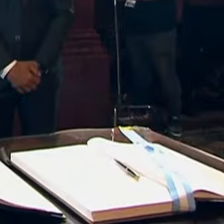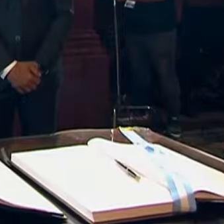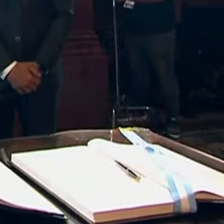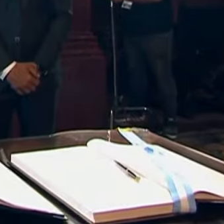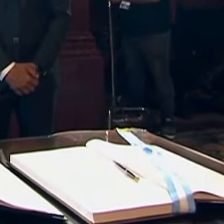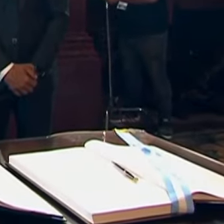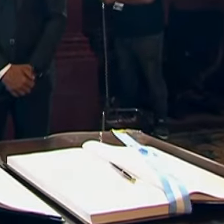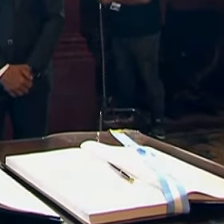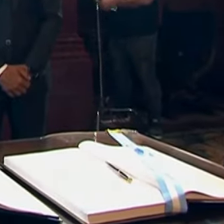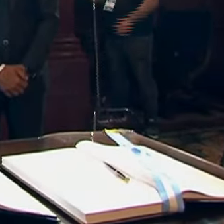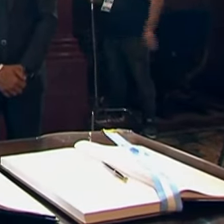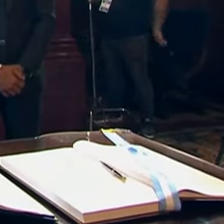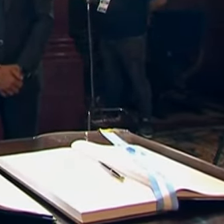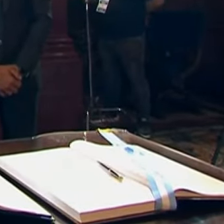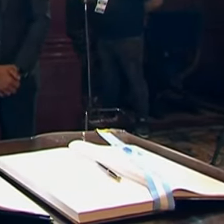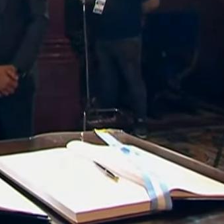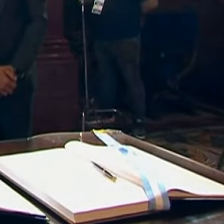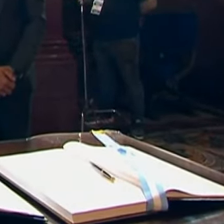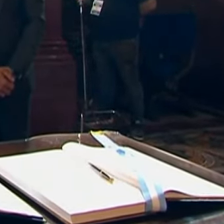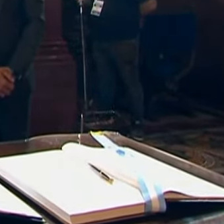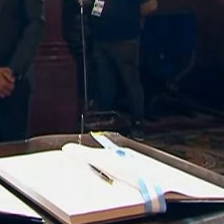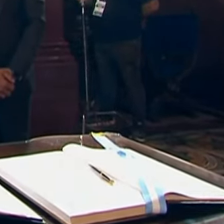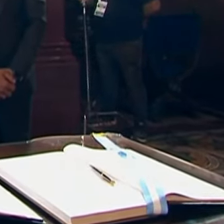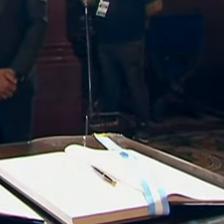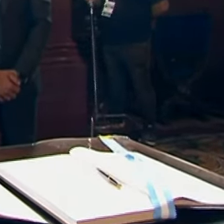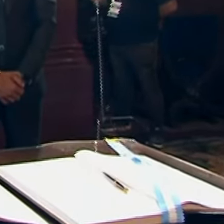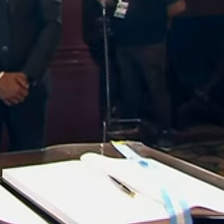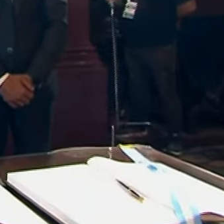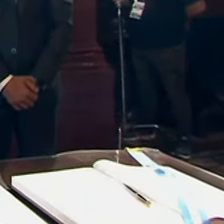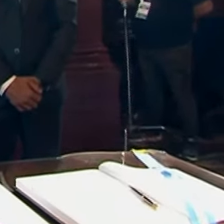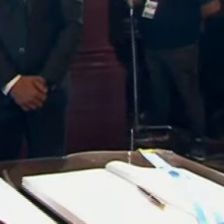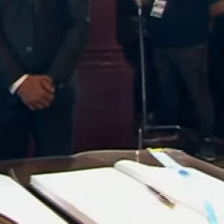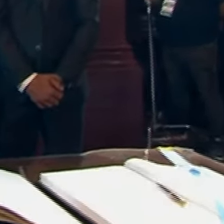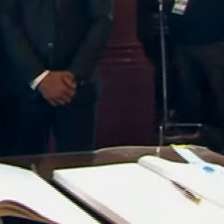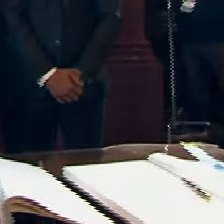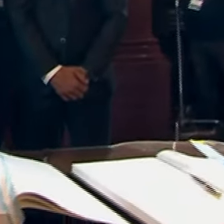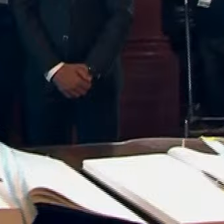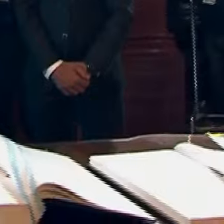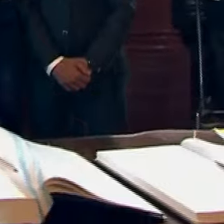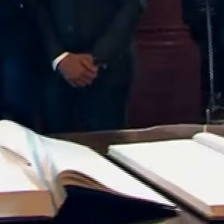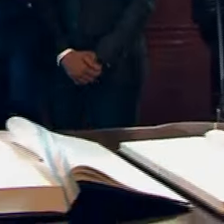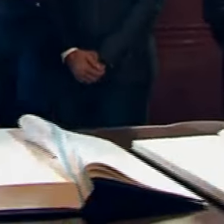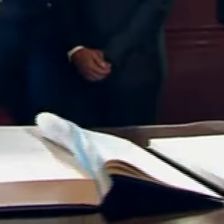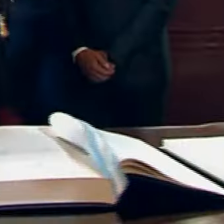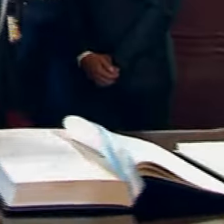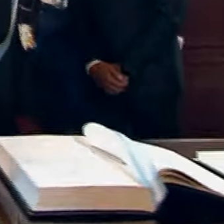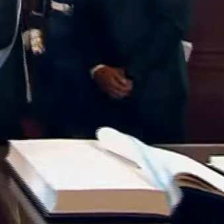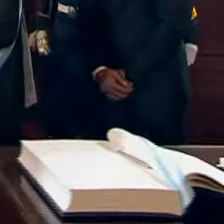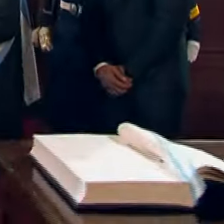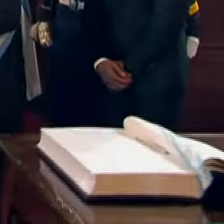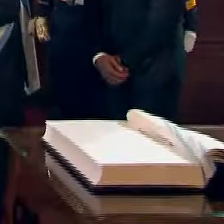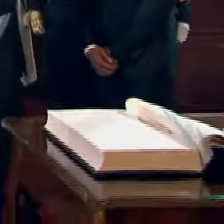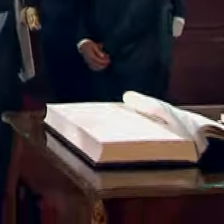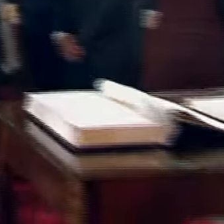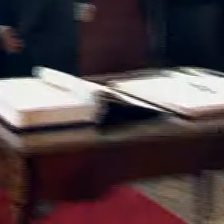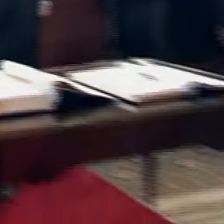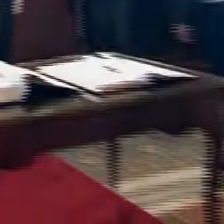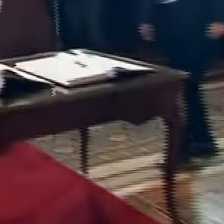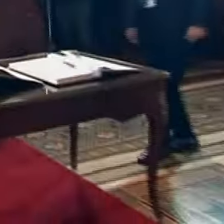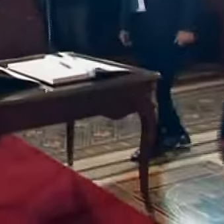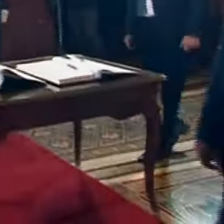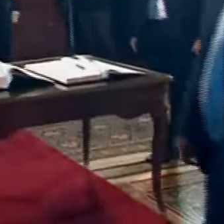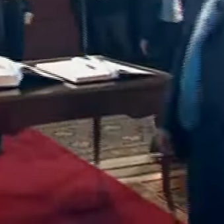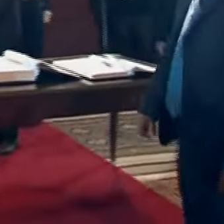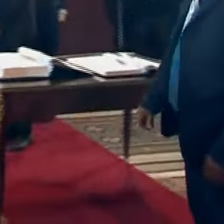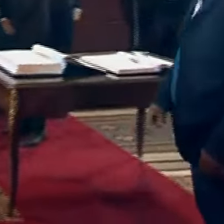En el Salón Azul del Palacio del Congreso Nacional, las autoridades darán vista al original de